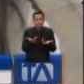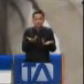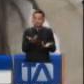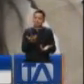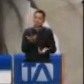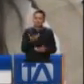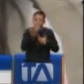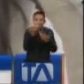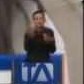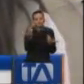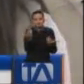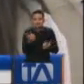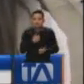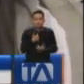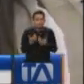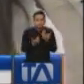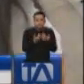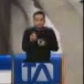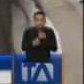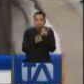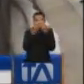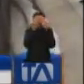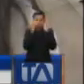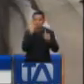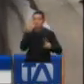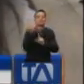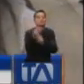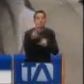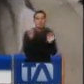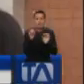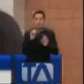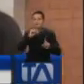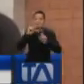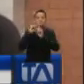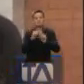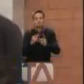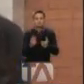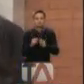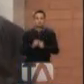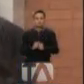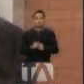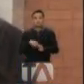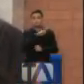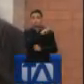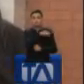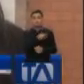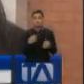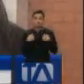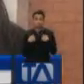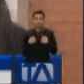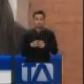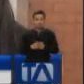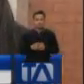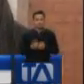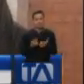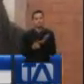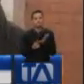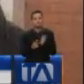bastante molesto. Uno no sabe cómo actuar sin golpearlos o insultarlos. Personalmente me ha pasado a mí. ¿Y te ha pasado, por ejemplo,